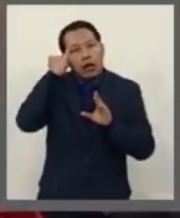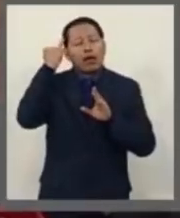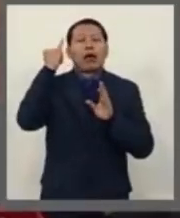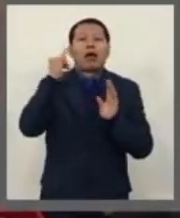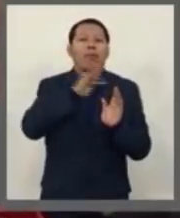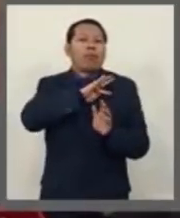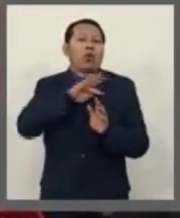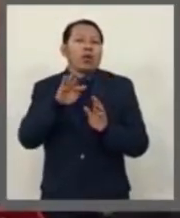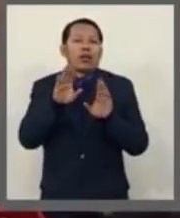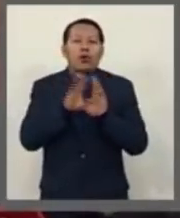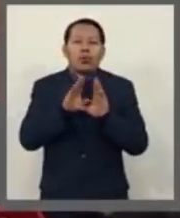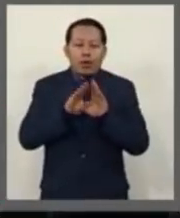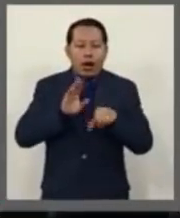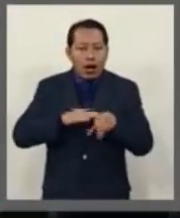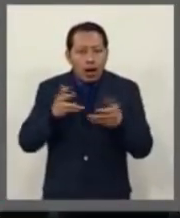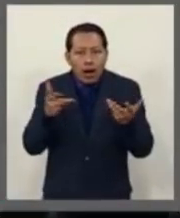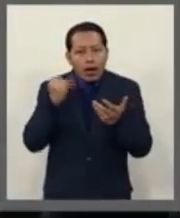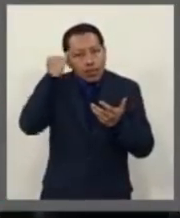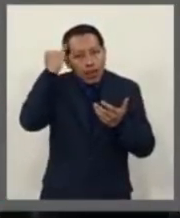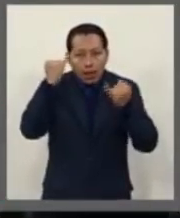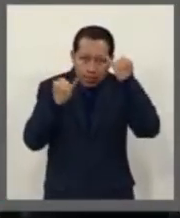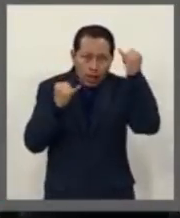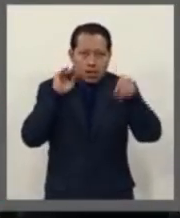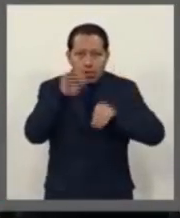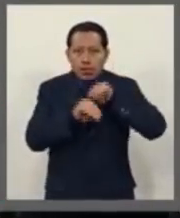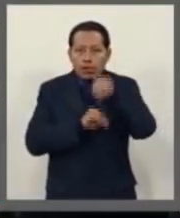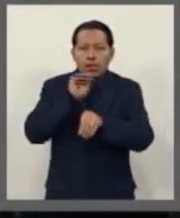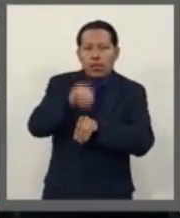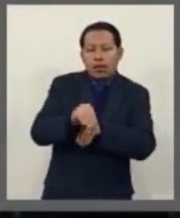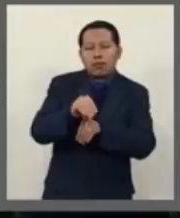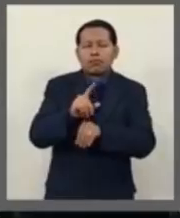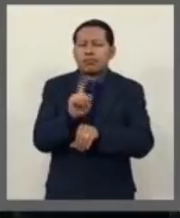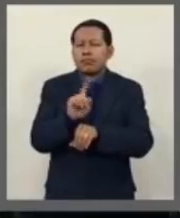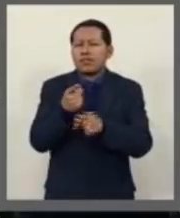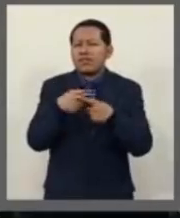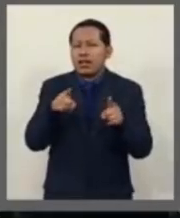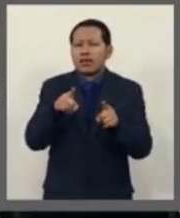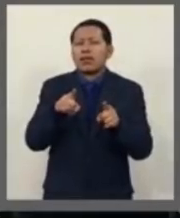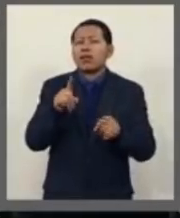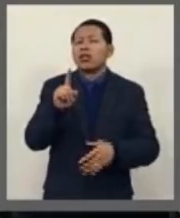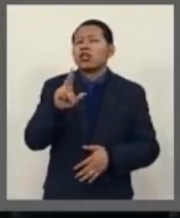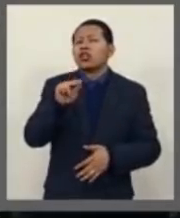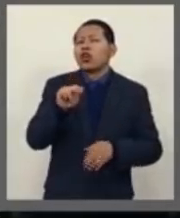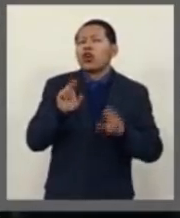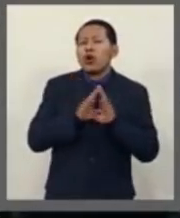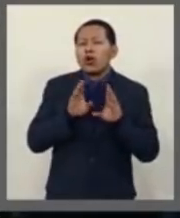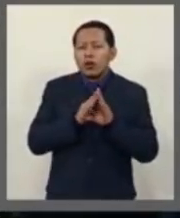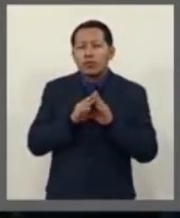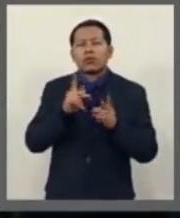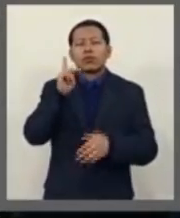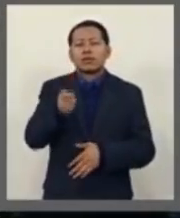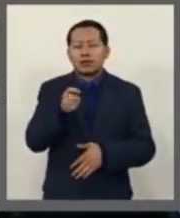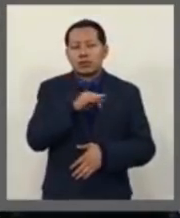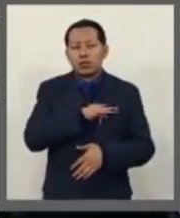morbo de quienes crearon inmediatamente después especulaciones tratando de llevar agua a su molino en